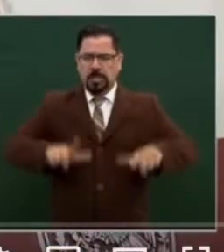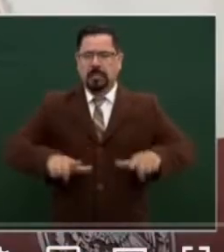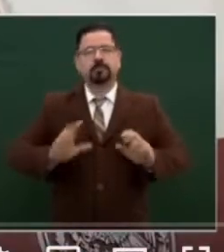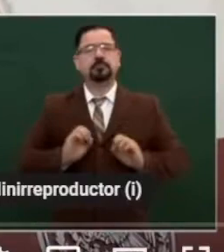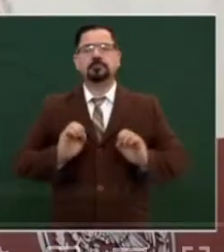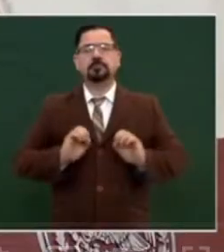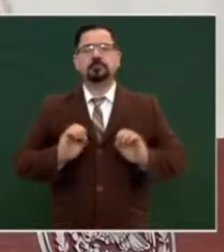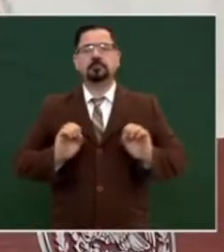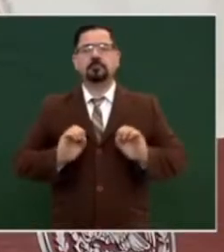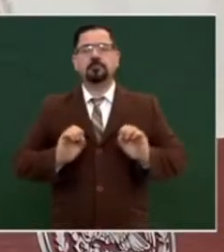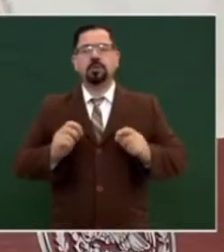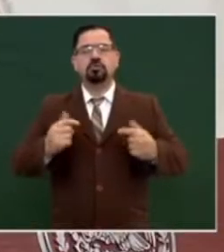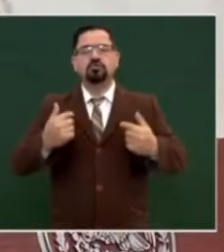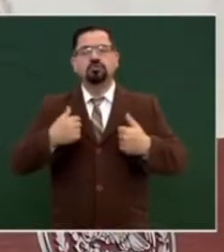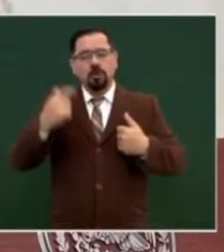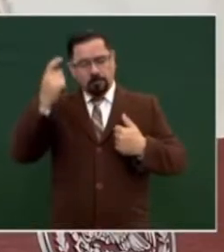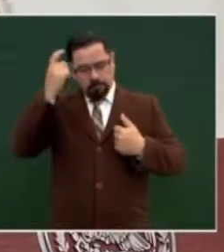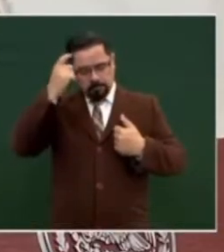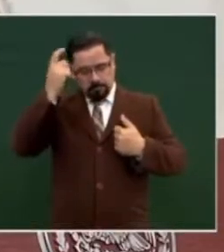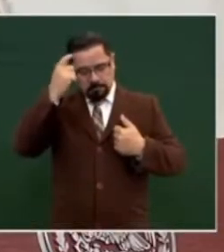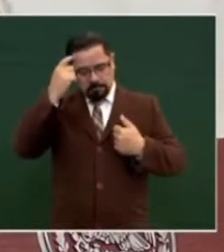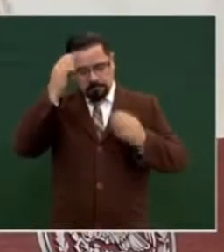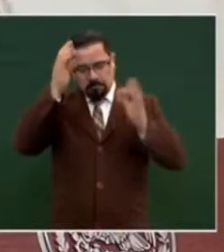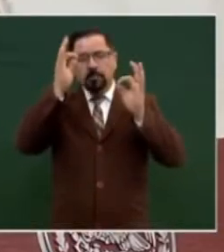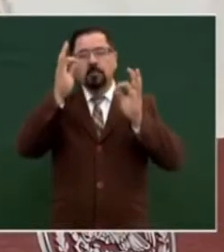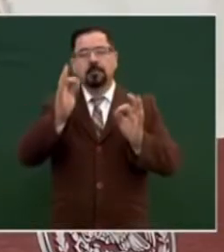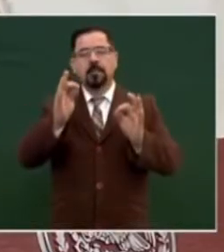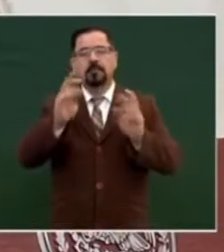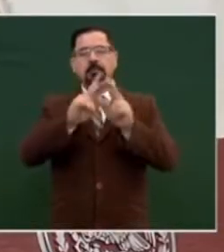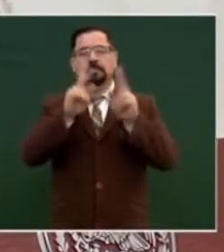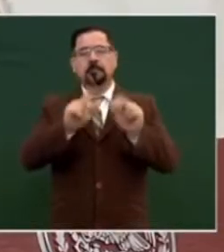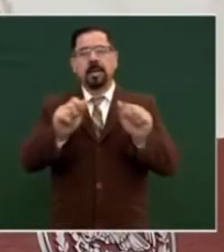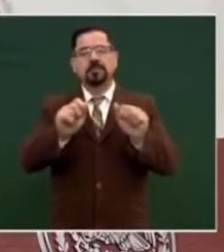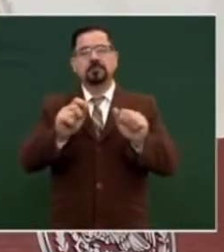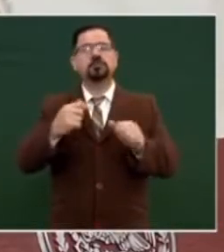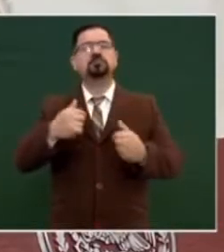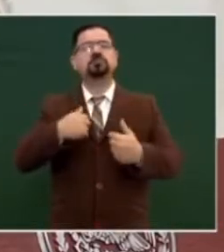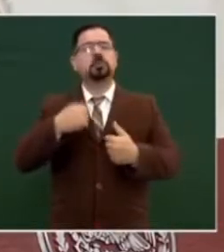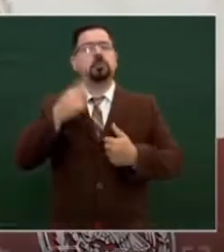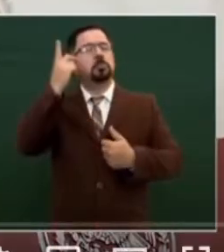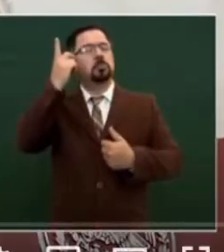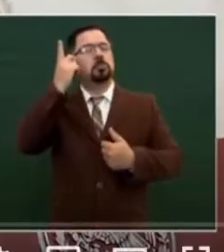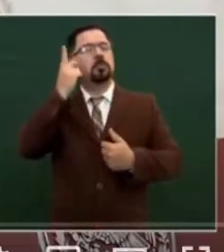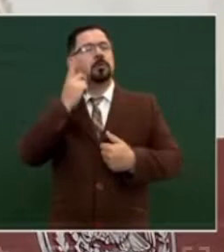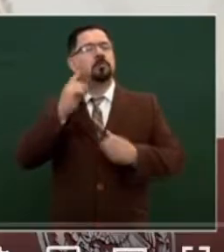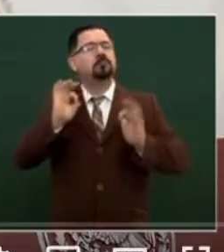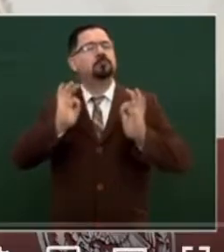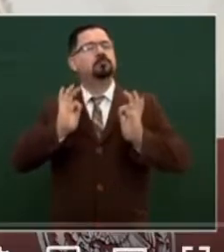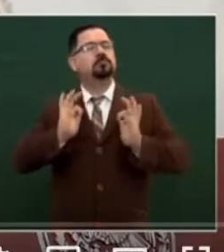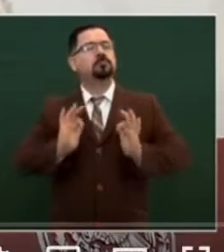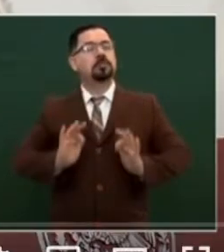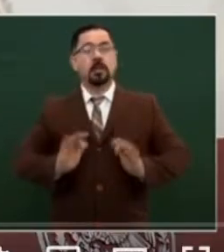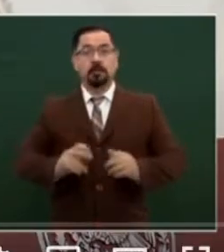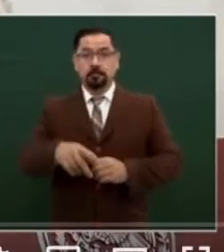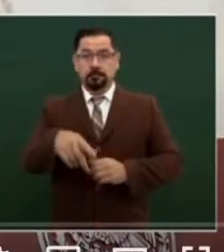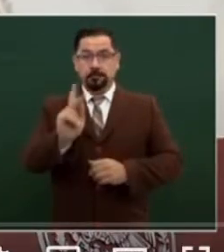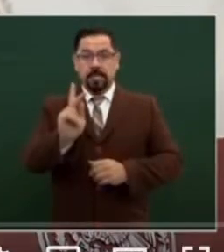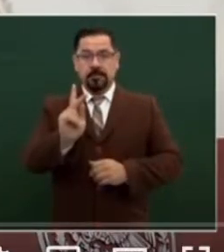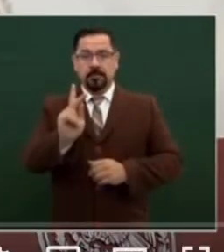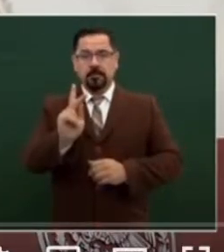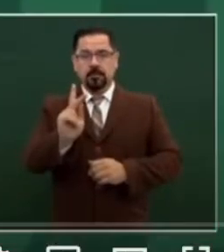yo estoy bien con mi conciencia me duermo tranquilo pero